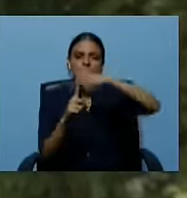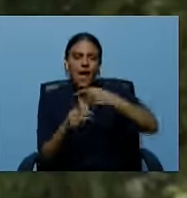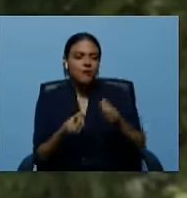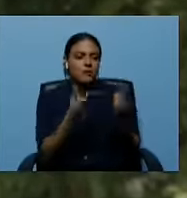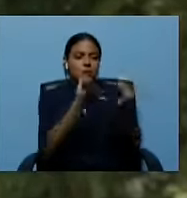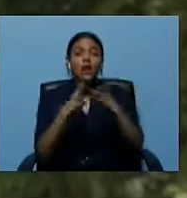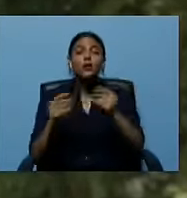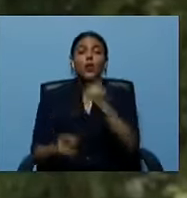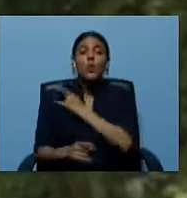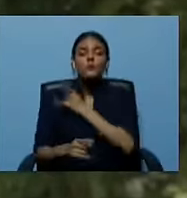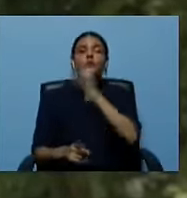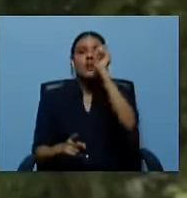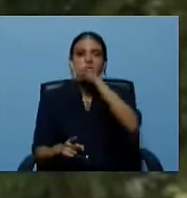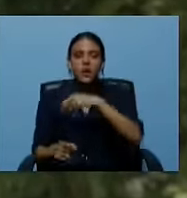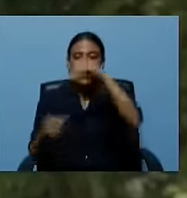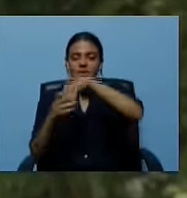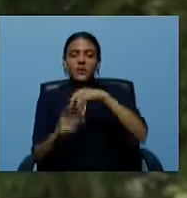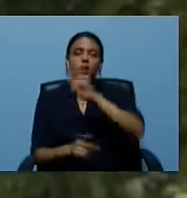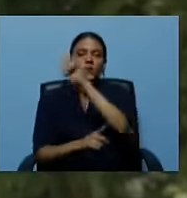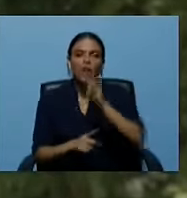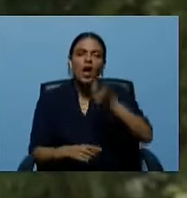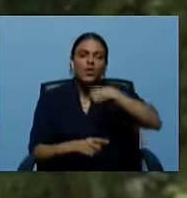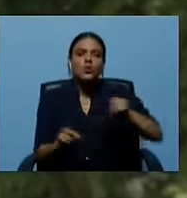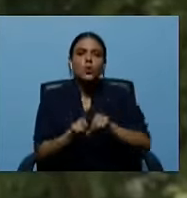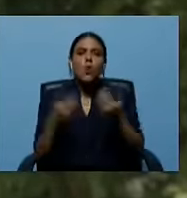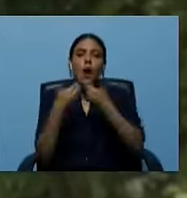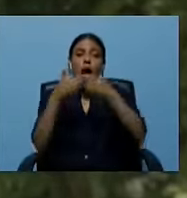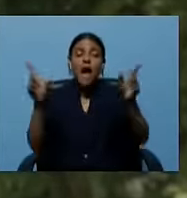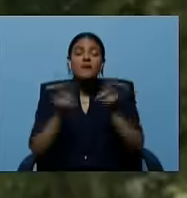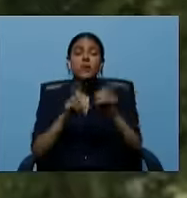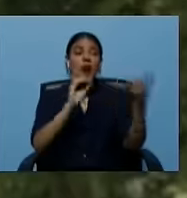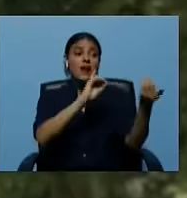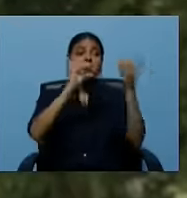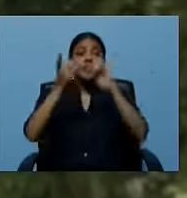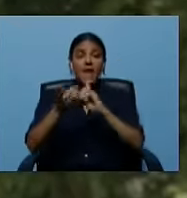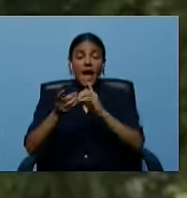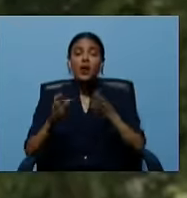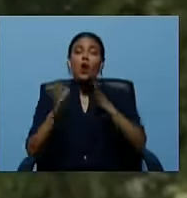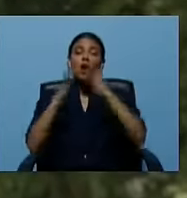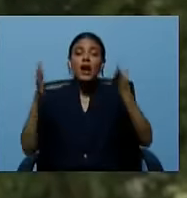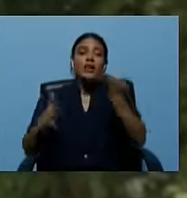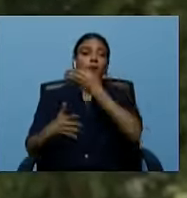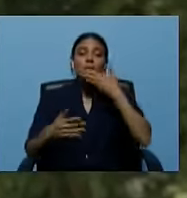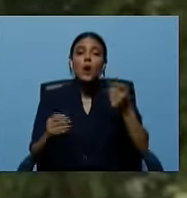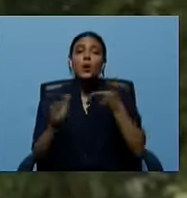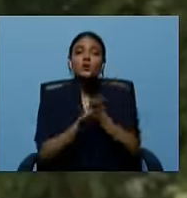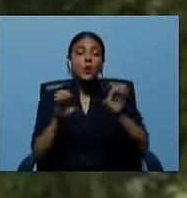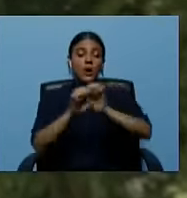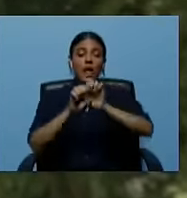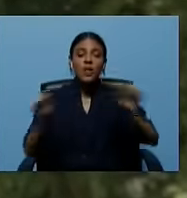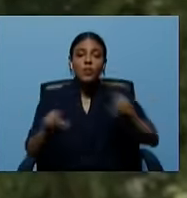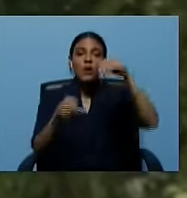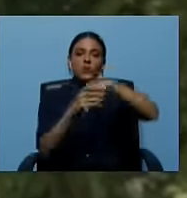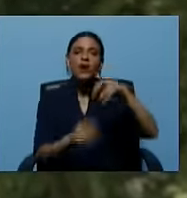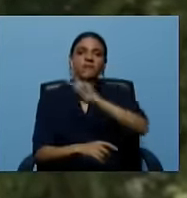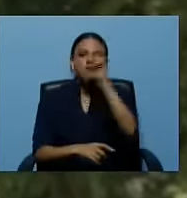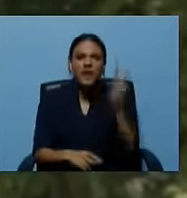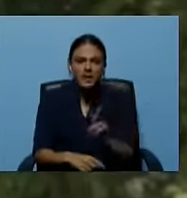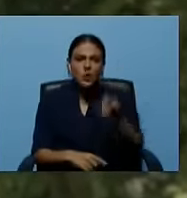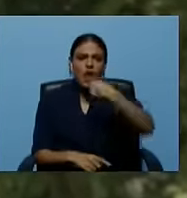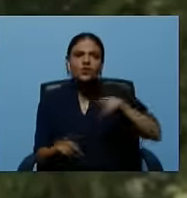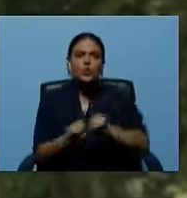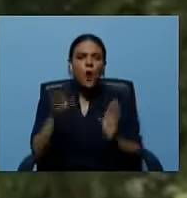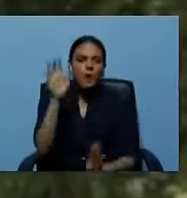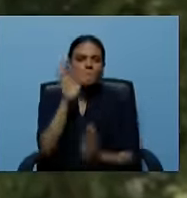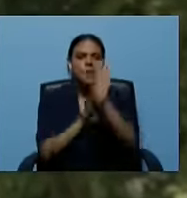universidades del país. Tenemos que abrir un gran diálogo para mejorar la calidad educativa y poner la educación venezolana al